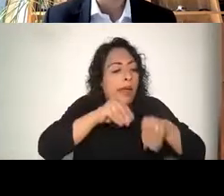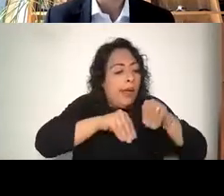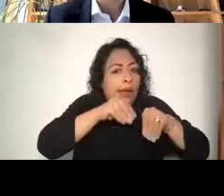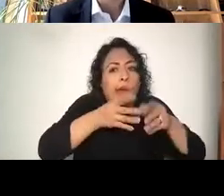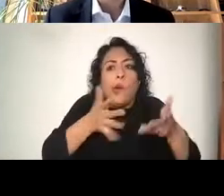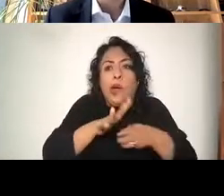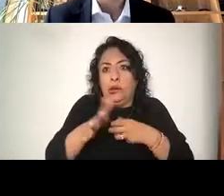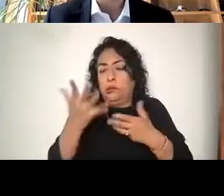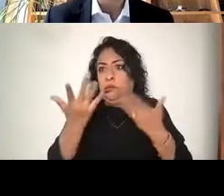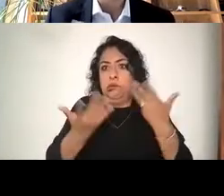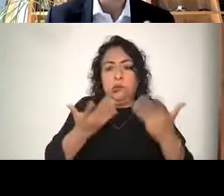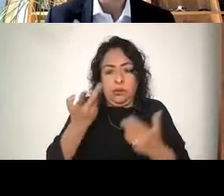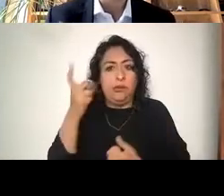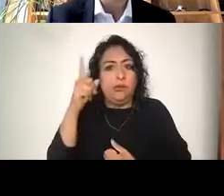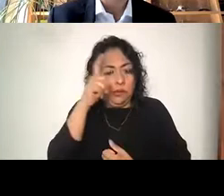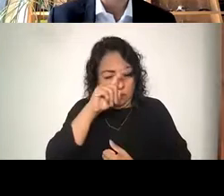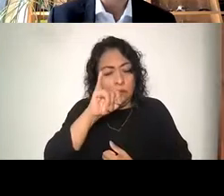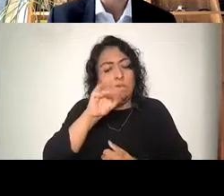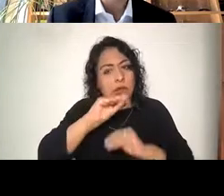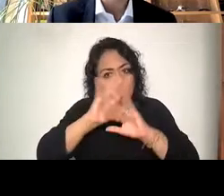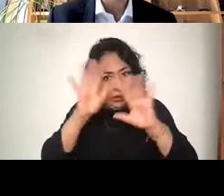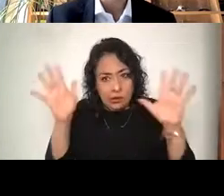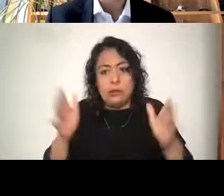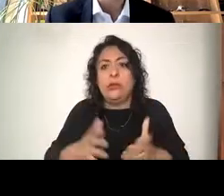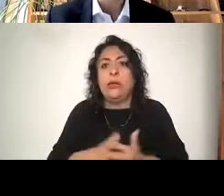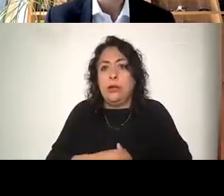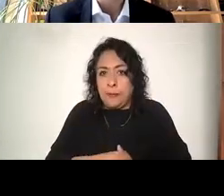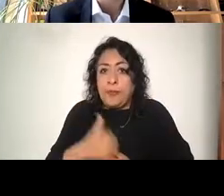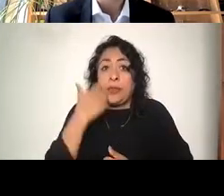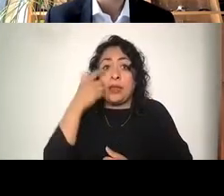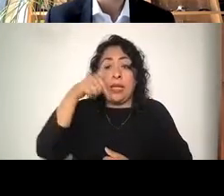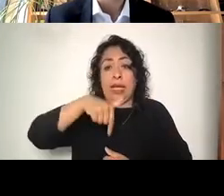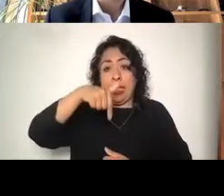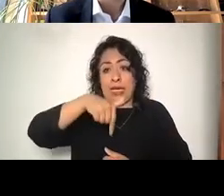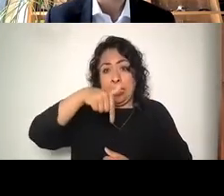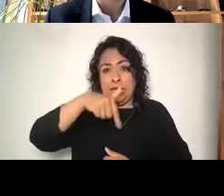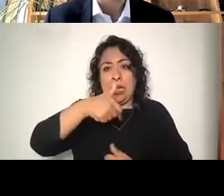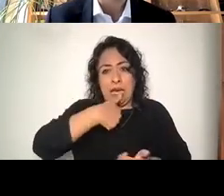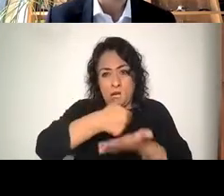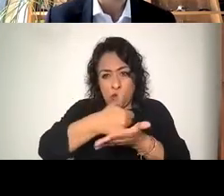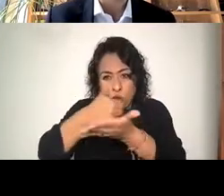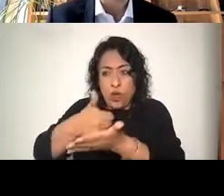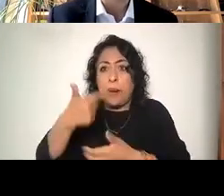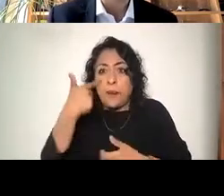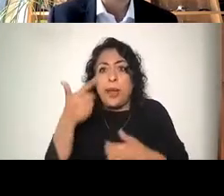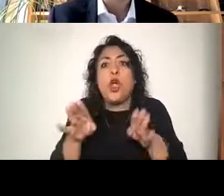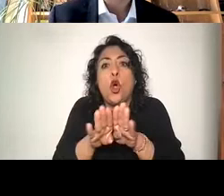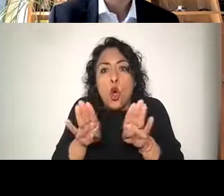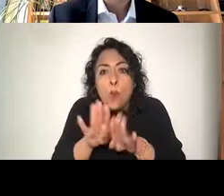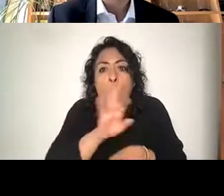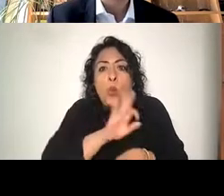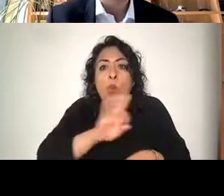Sin duda es complicado. Queremos también desde acá ayudarles a ver de qué manera se